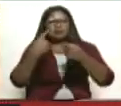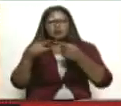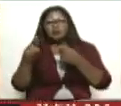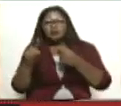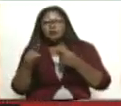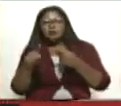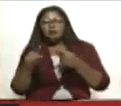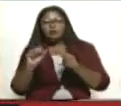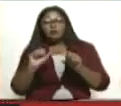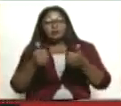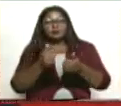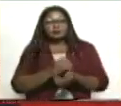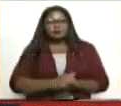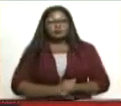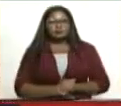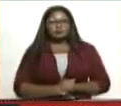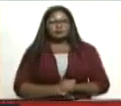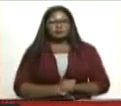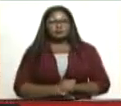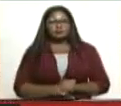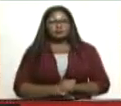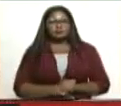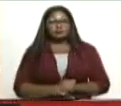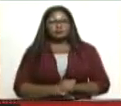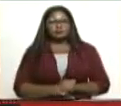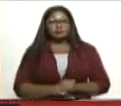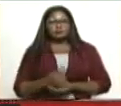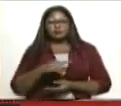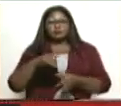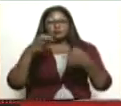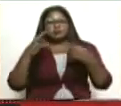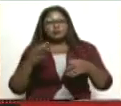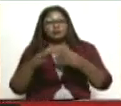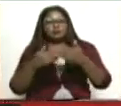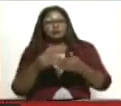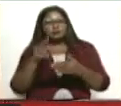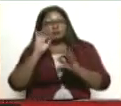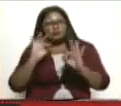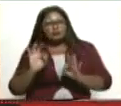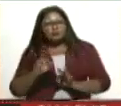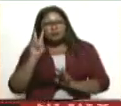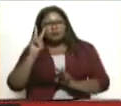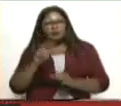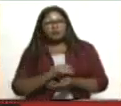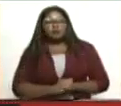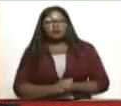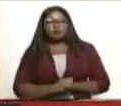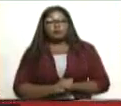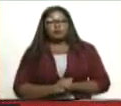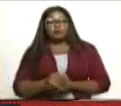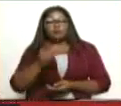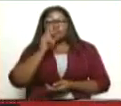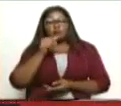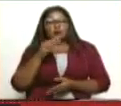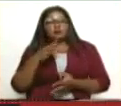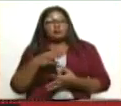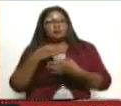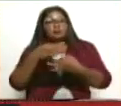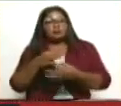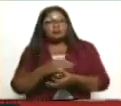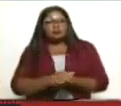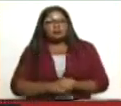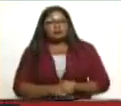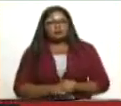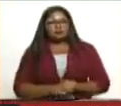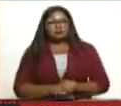iniciativas, de manera sincera, de manera desinteresada